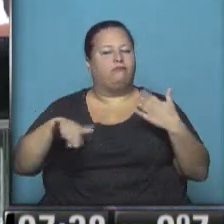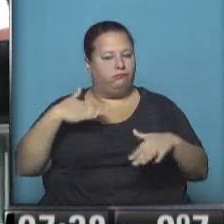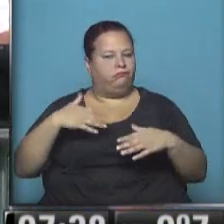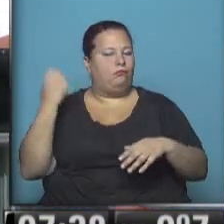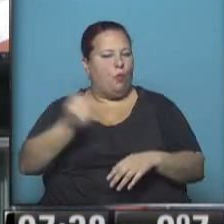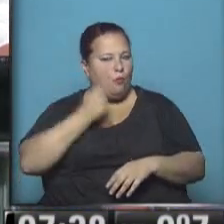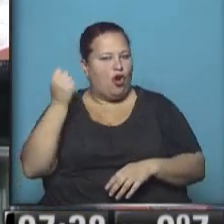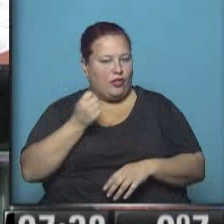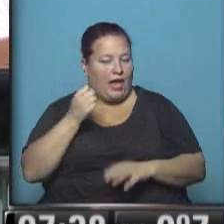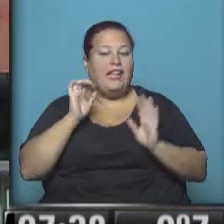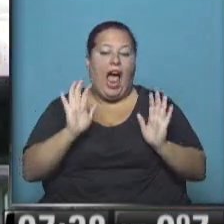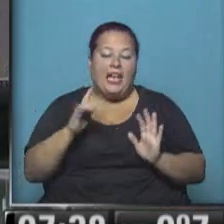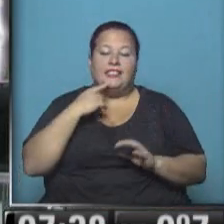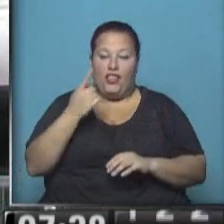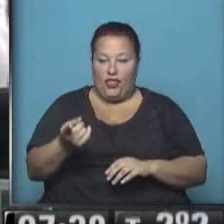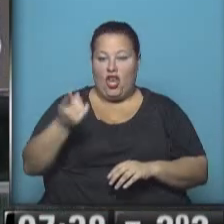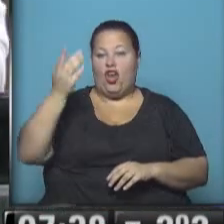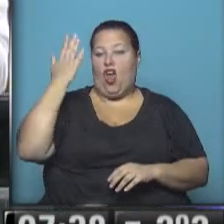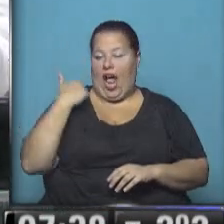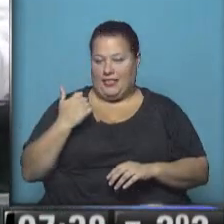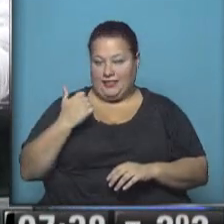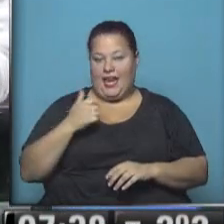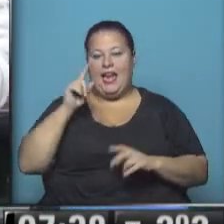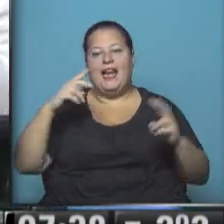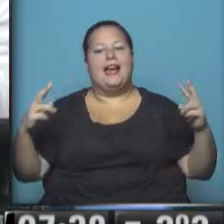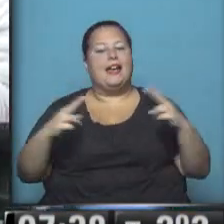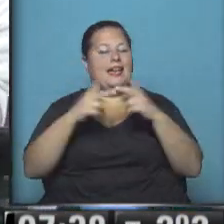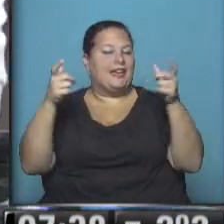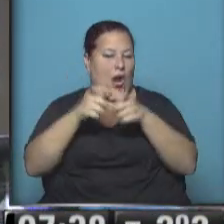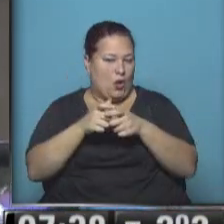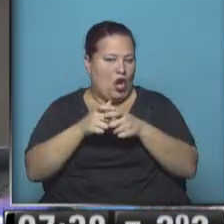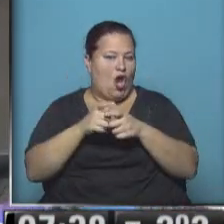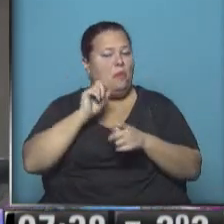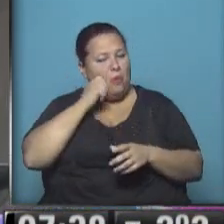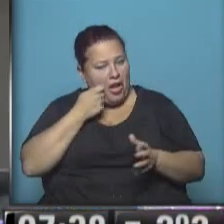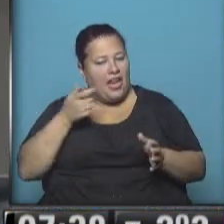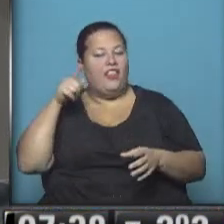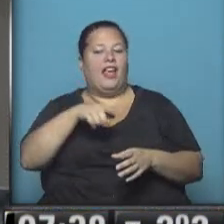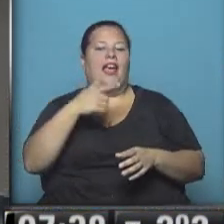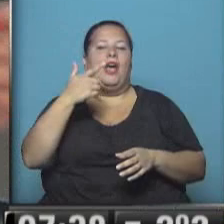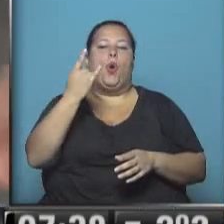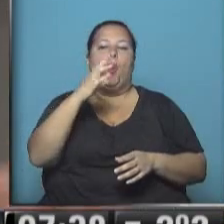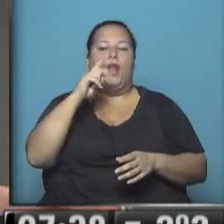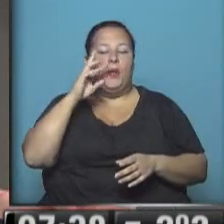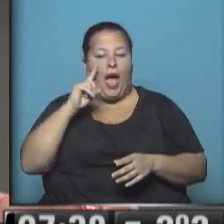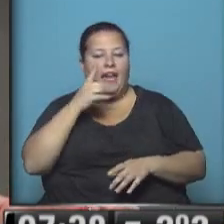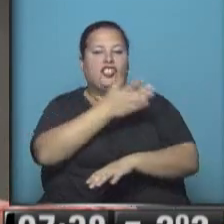protagonismo así lo adelantó el día de ayer en este encuentro por demás cálido que se dio entre Sergio urribarri y Daniel